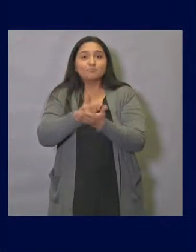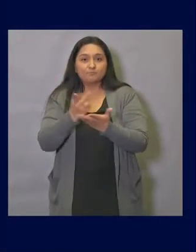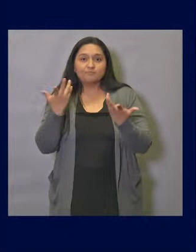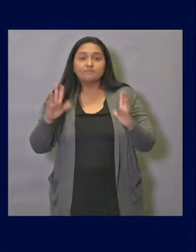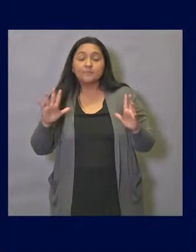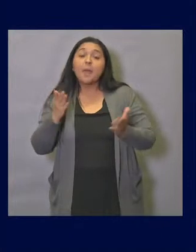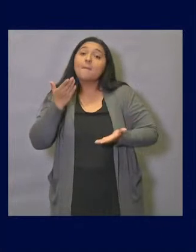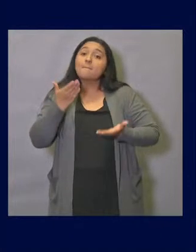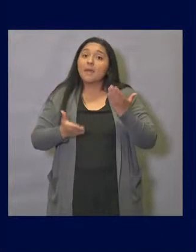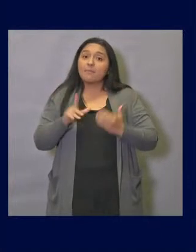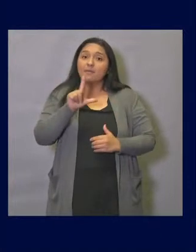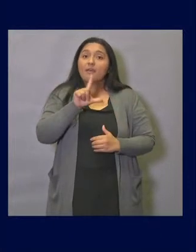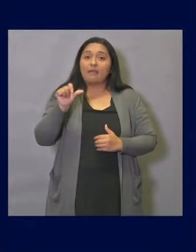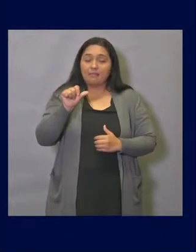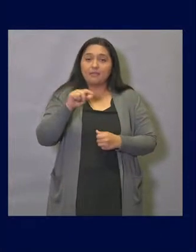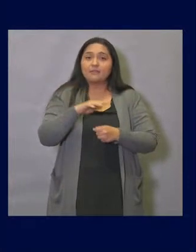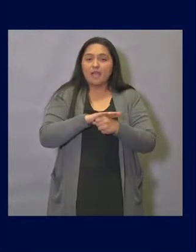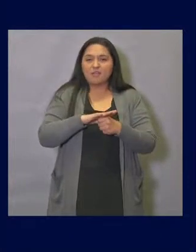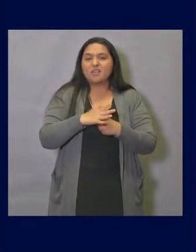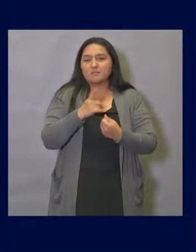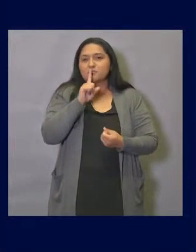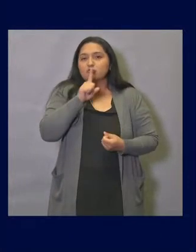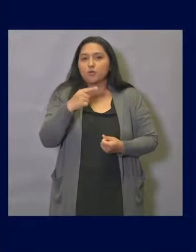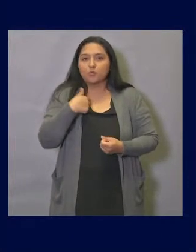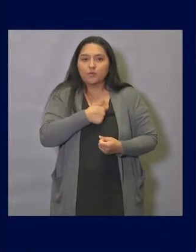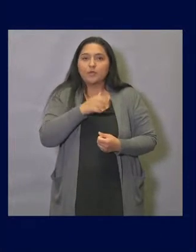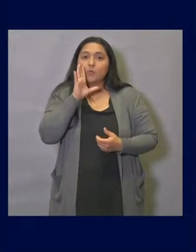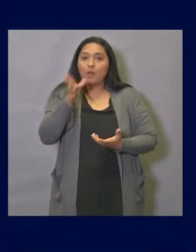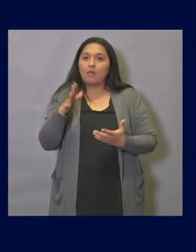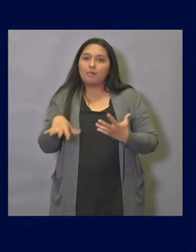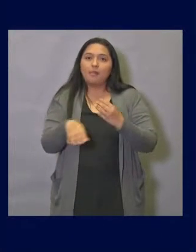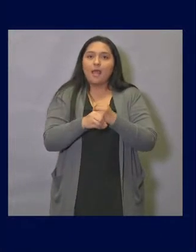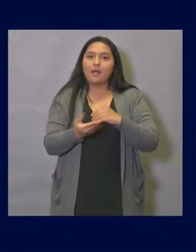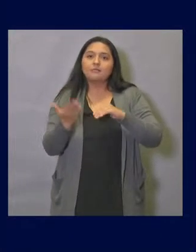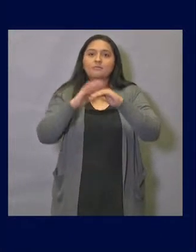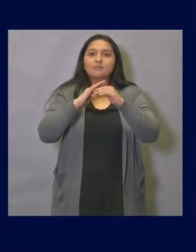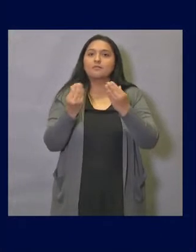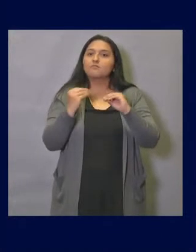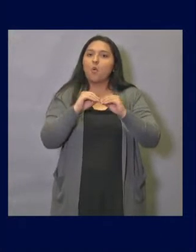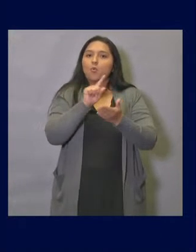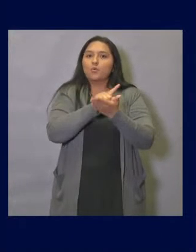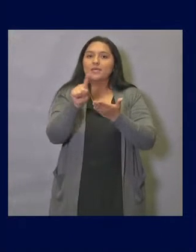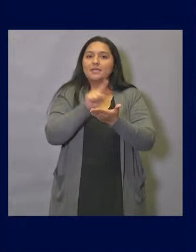Ángeles comience a tener más dosis semanales. Next slide, please.